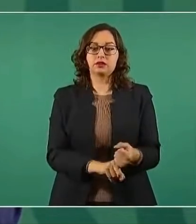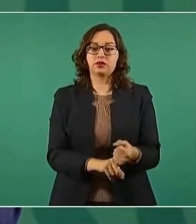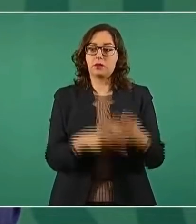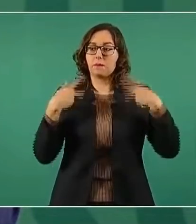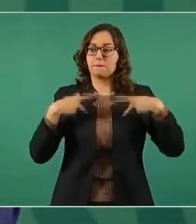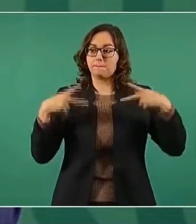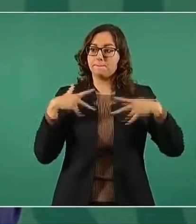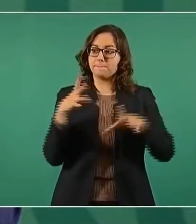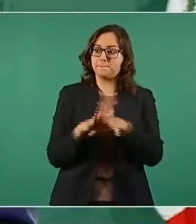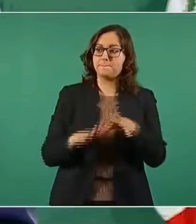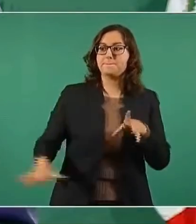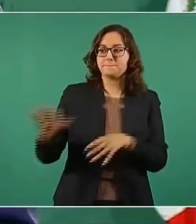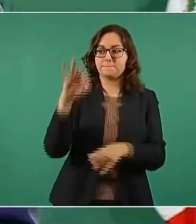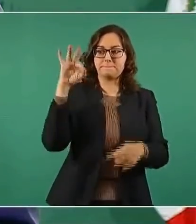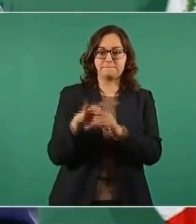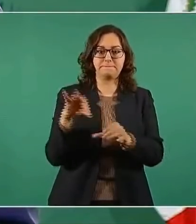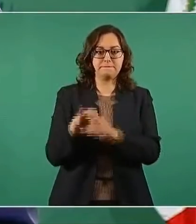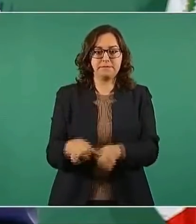de los ciudadanos.